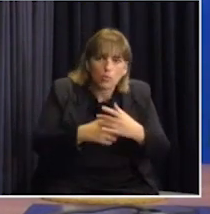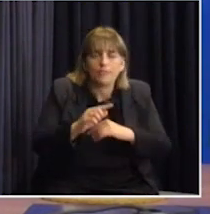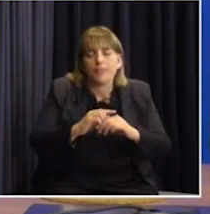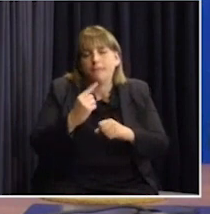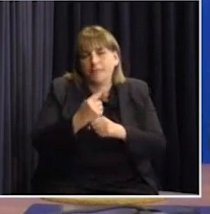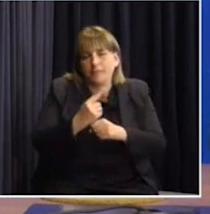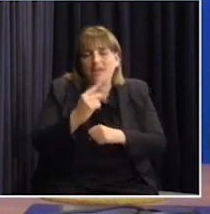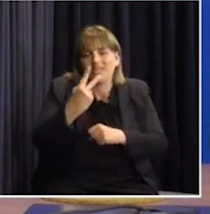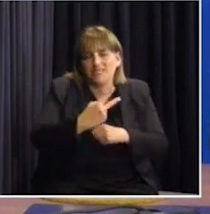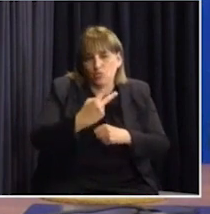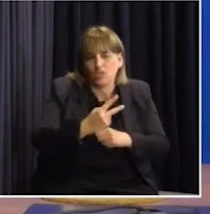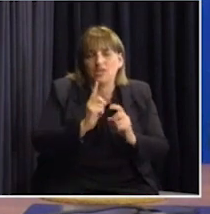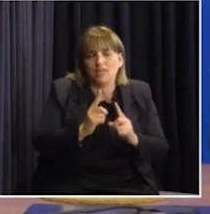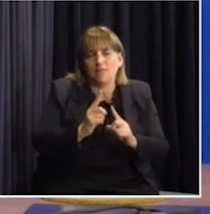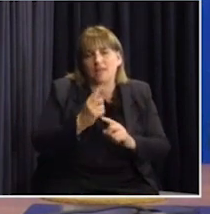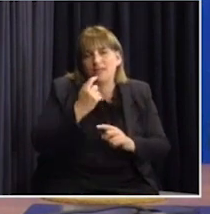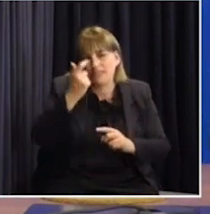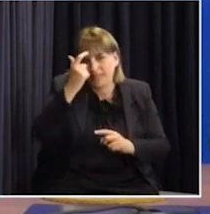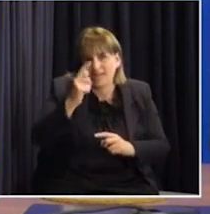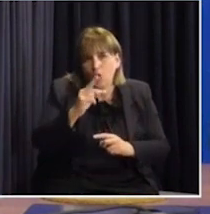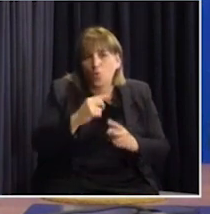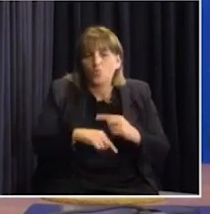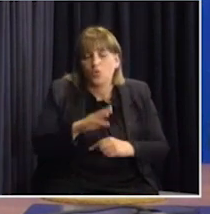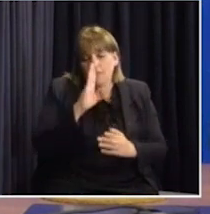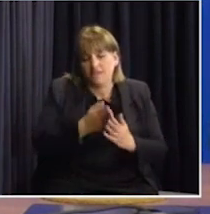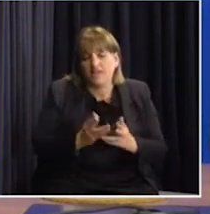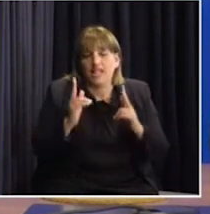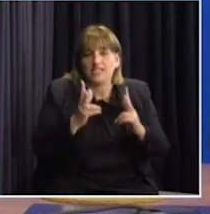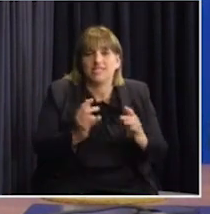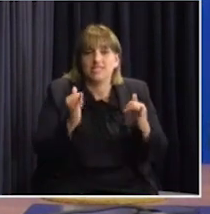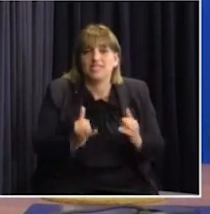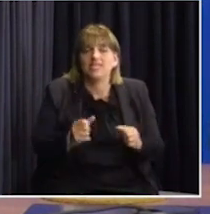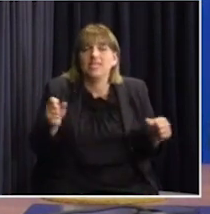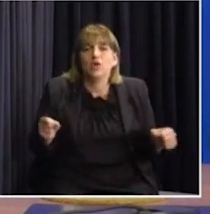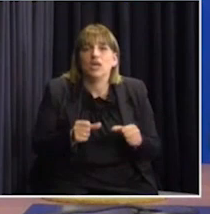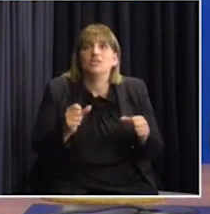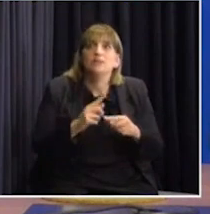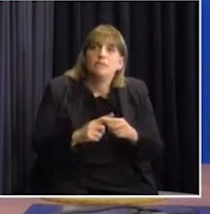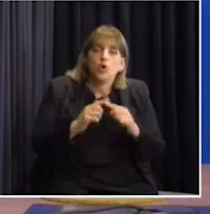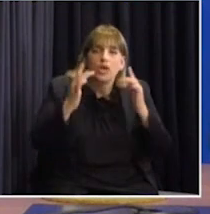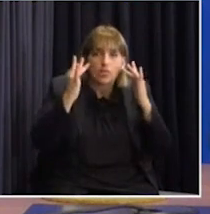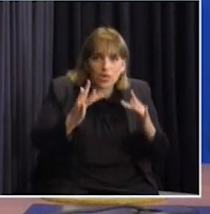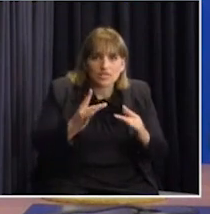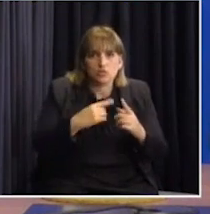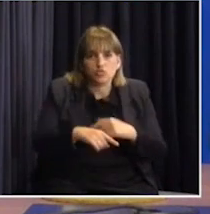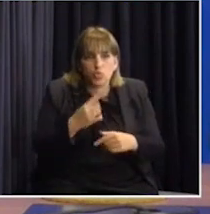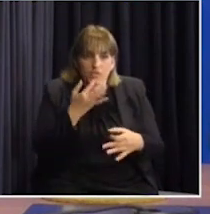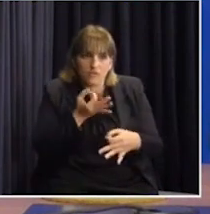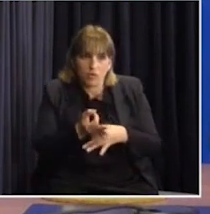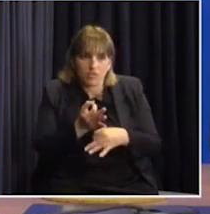educación secundaria y en educación técnica queremos decir finalmente que en lo que hace a la educación en formación en educación